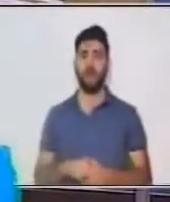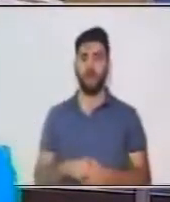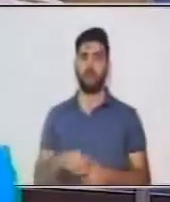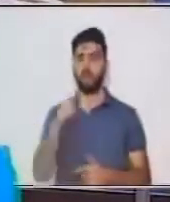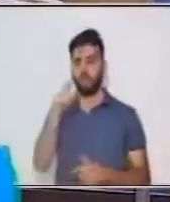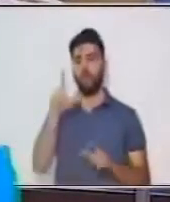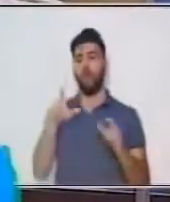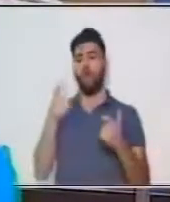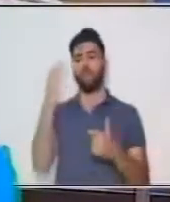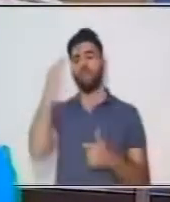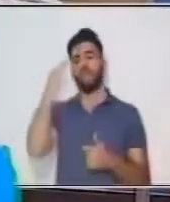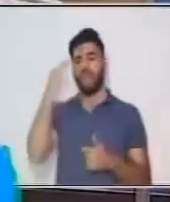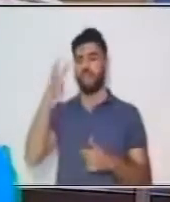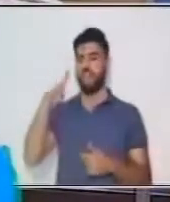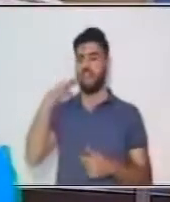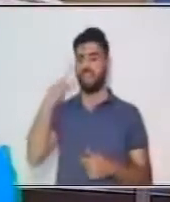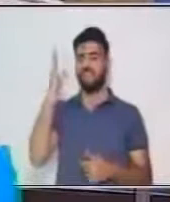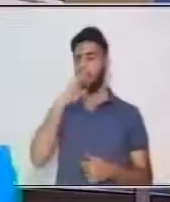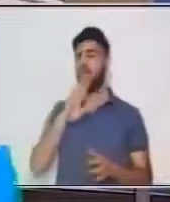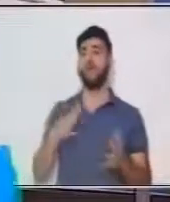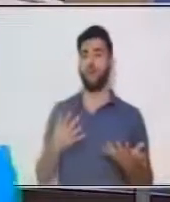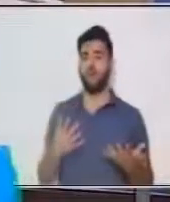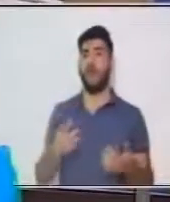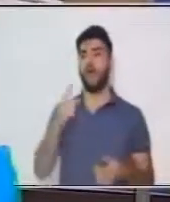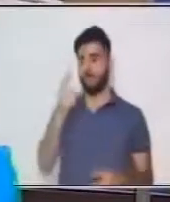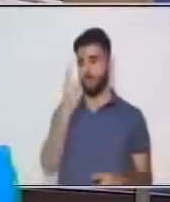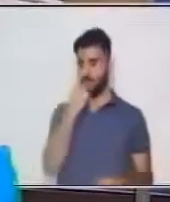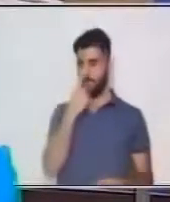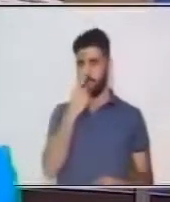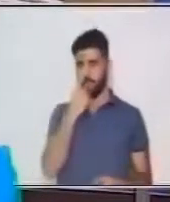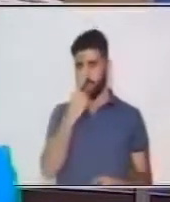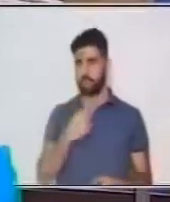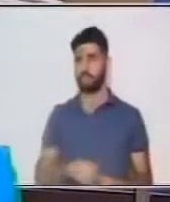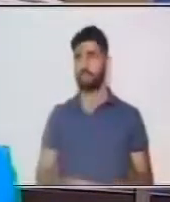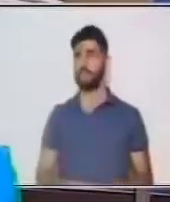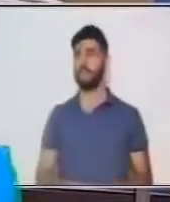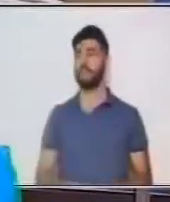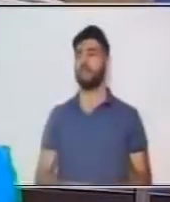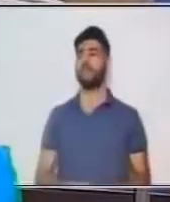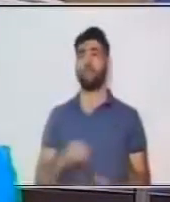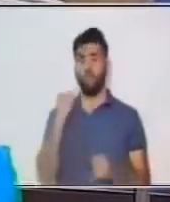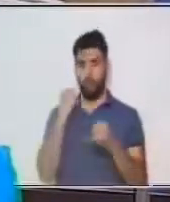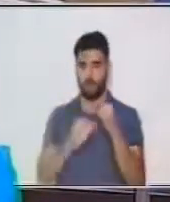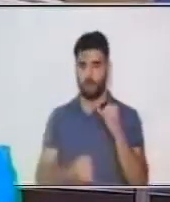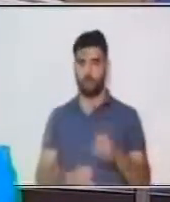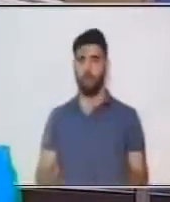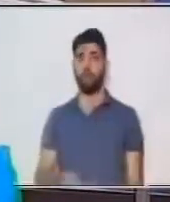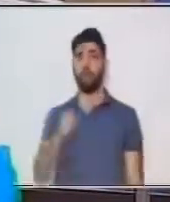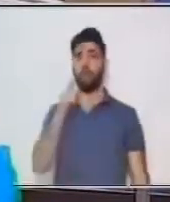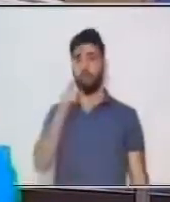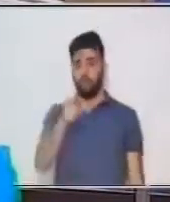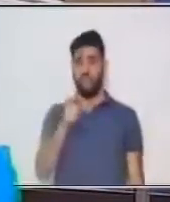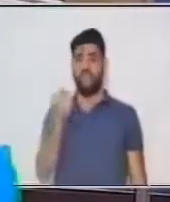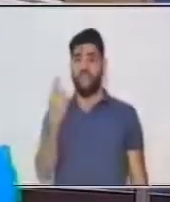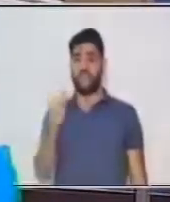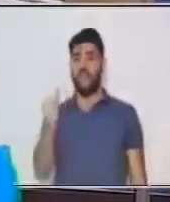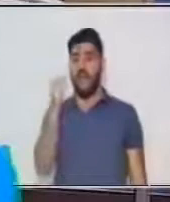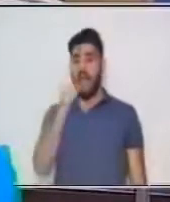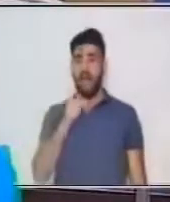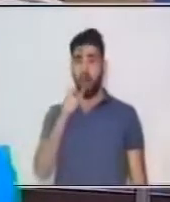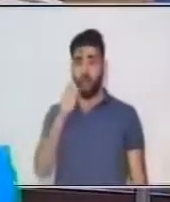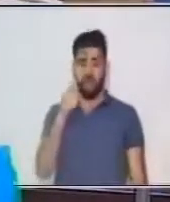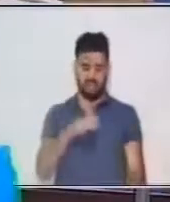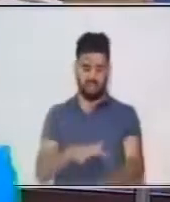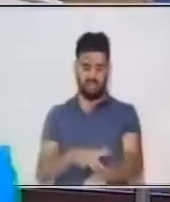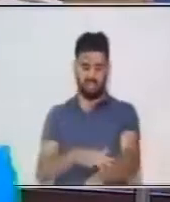es desagradable? Por medio del sentido del olfato. Tú estás deshidratado, tienes la piel